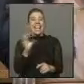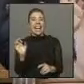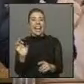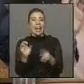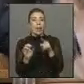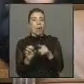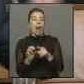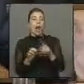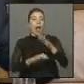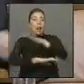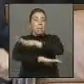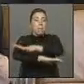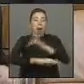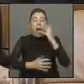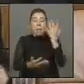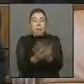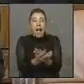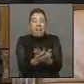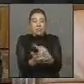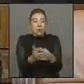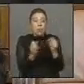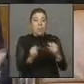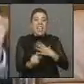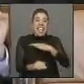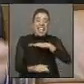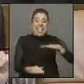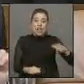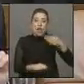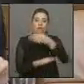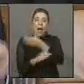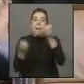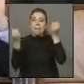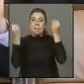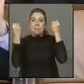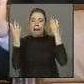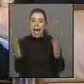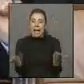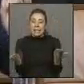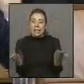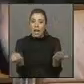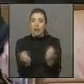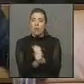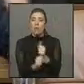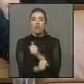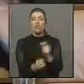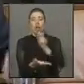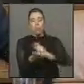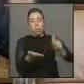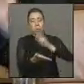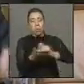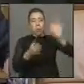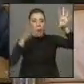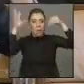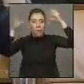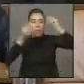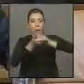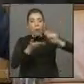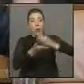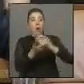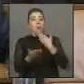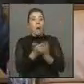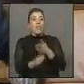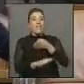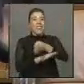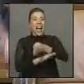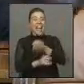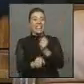recursos del mar, y allí podemos llevar a nuestros hijos a hacer la práctica, porque no podemos llenarle de letras el cerebro a los hijos, y cuando lleguen